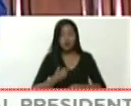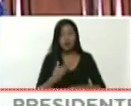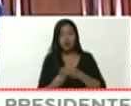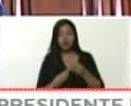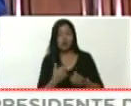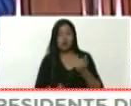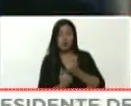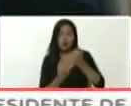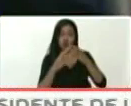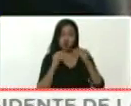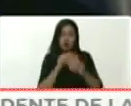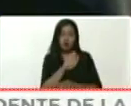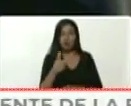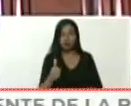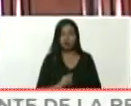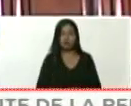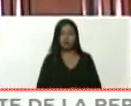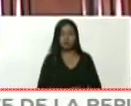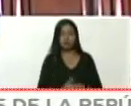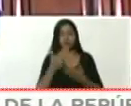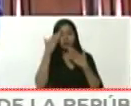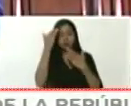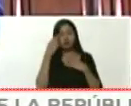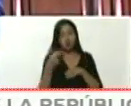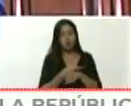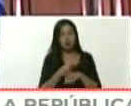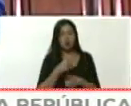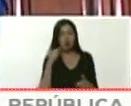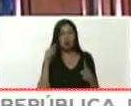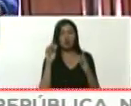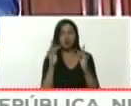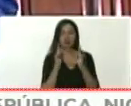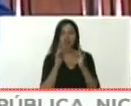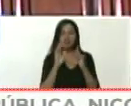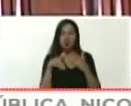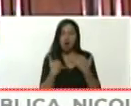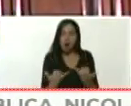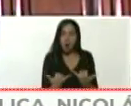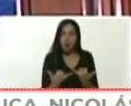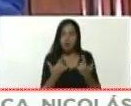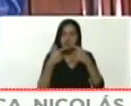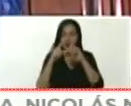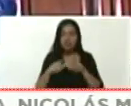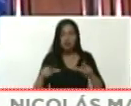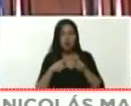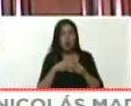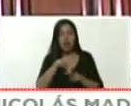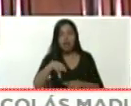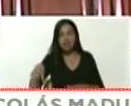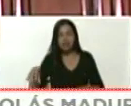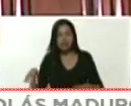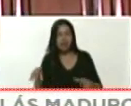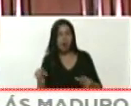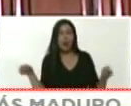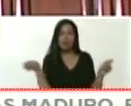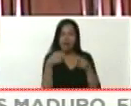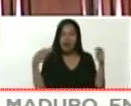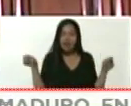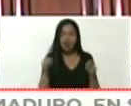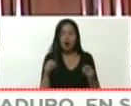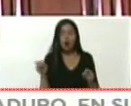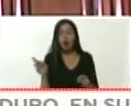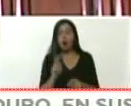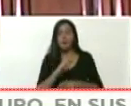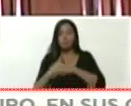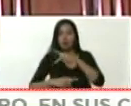apoyo. Saludo al gobernador. Ahora nos vamos, fíjense ustedes, los estados llaneros produciendo, nos vamos